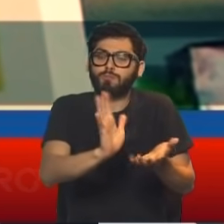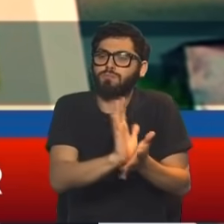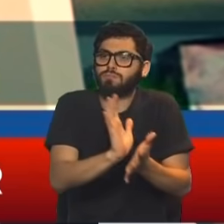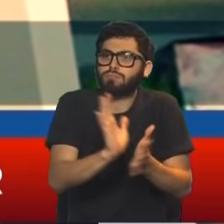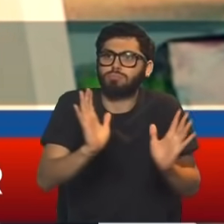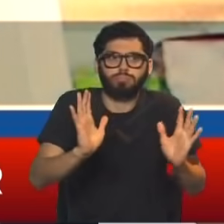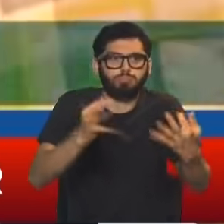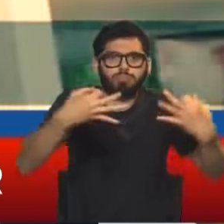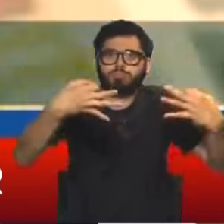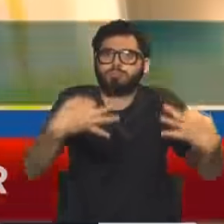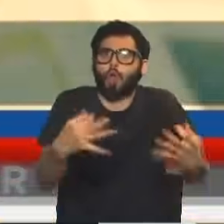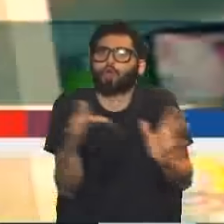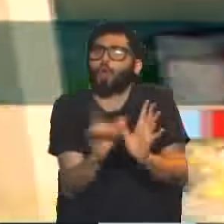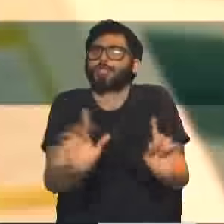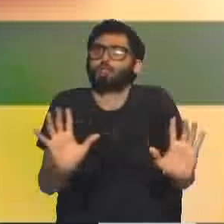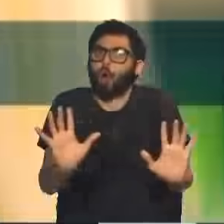templos,